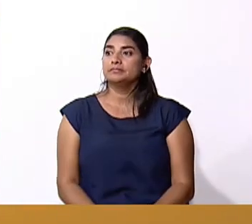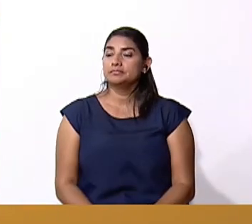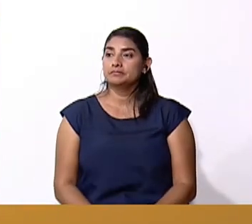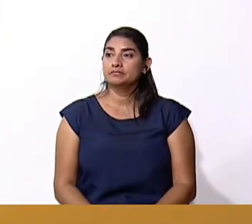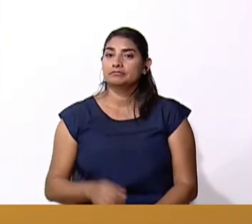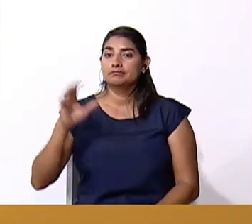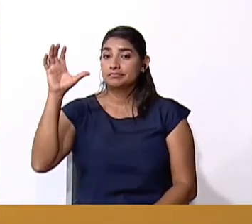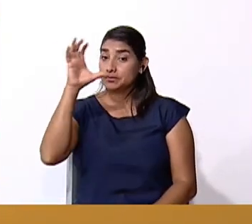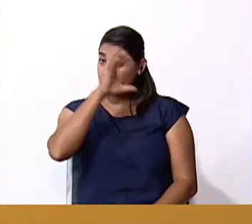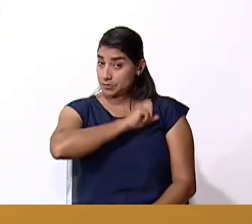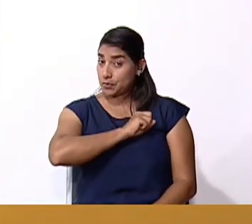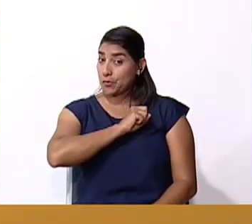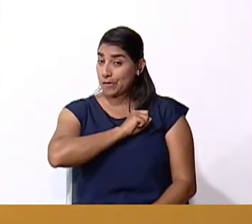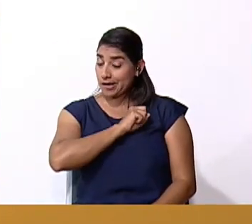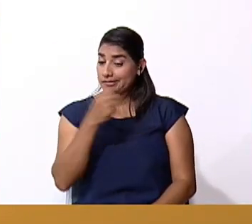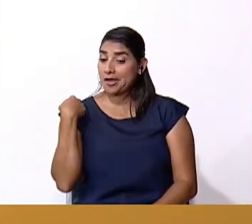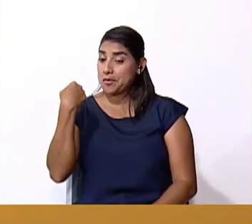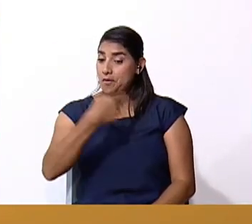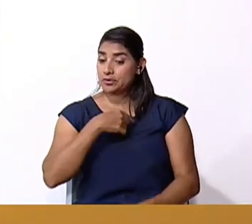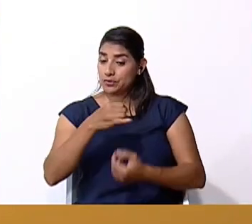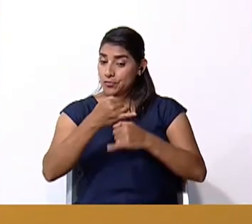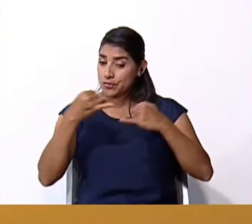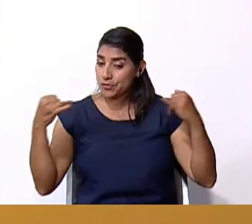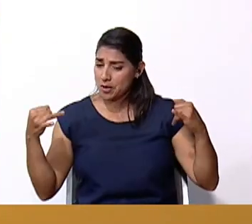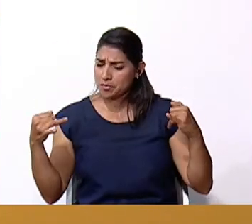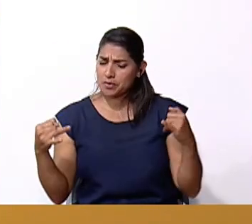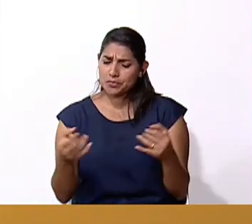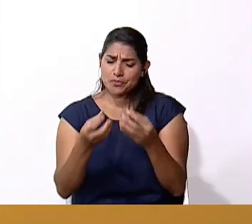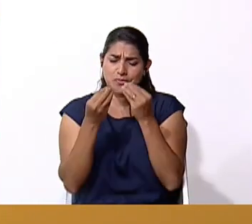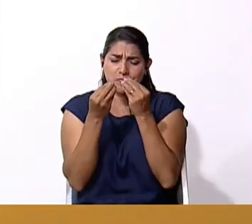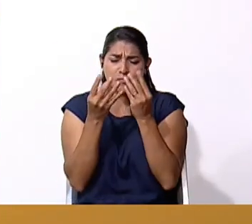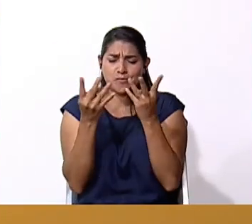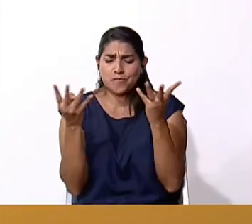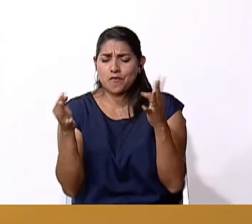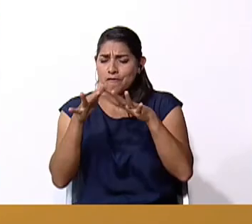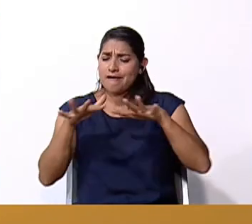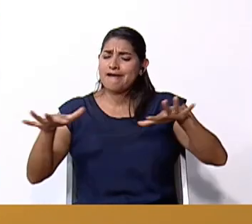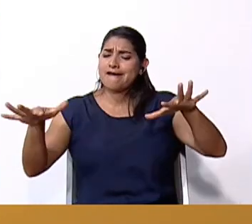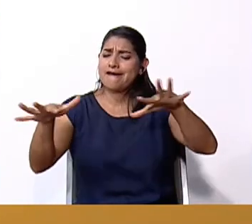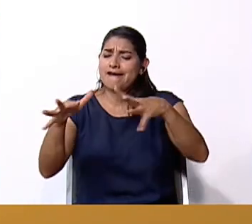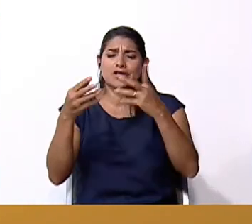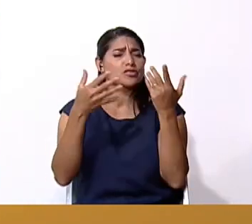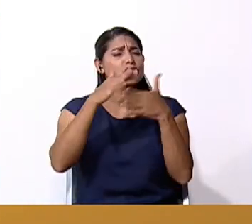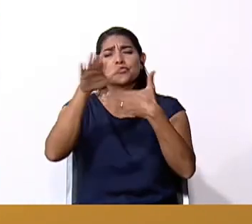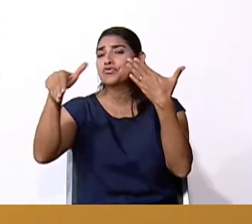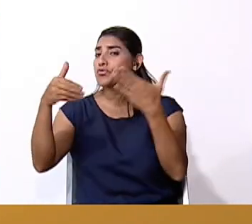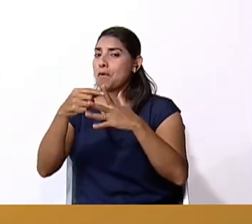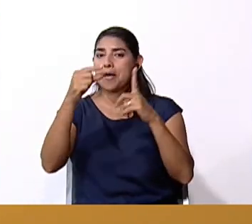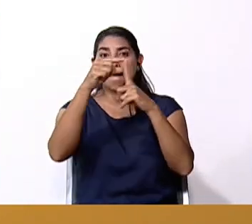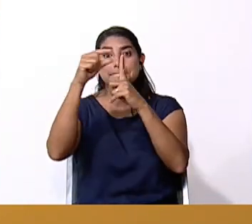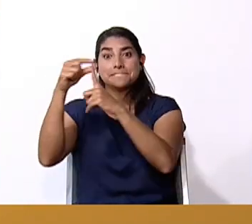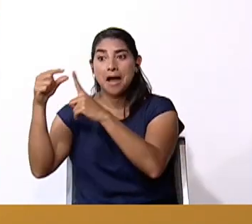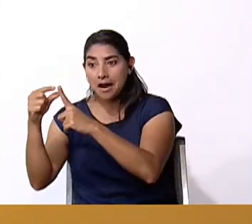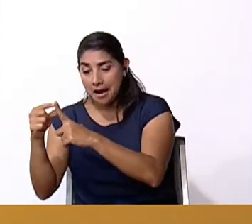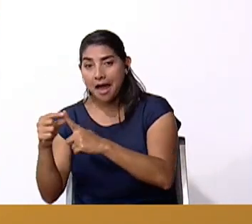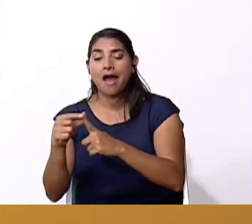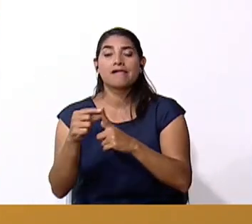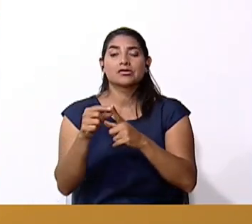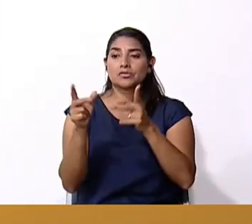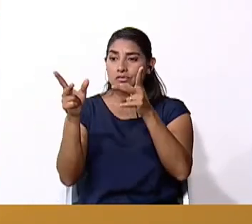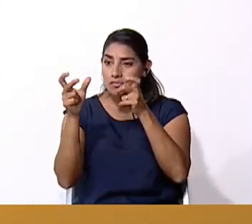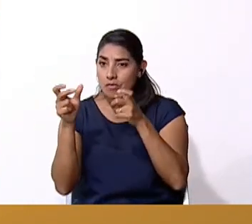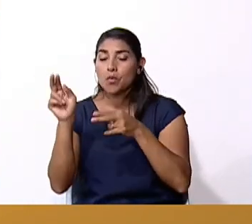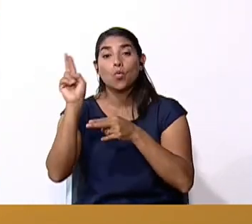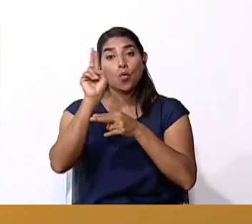¿Se dan cuenta? Nuestro idioma es sumamente enriquecido con todas estas palabras que nosotros